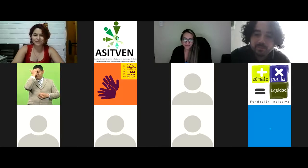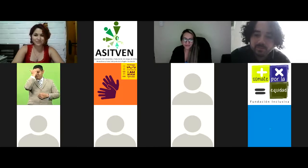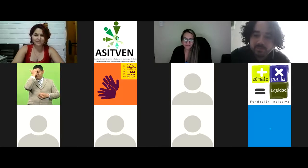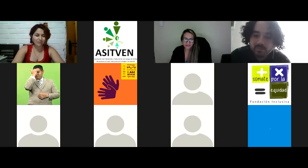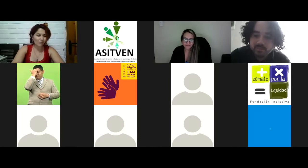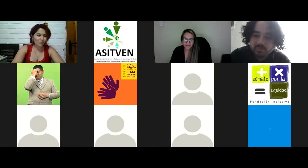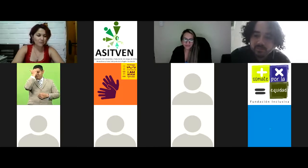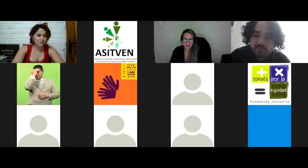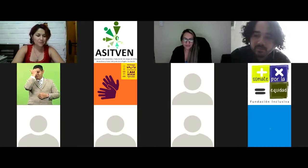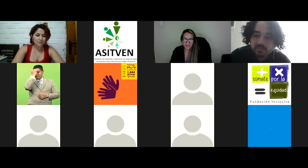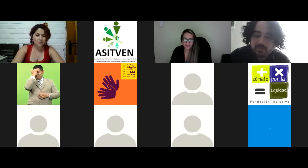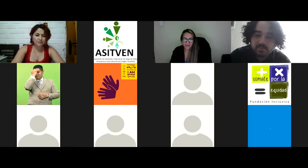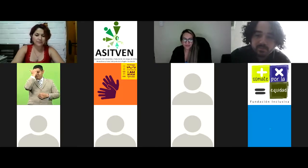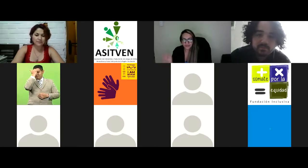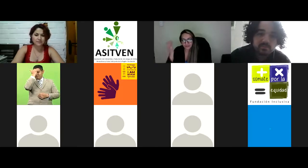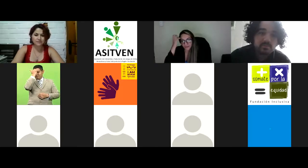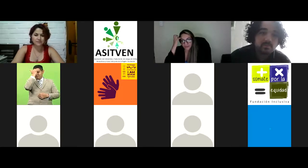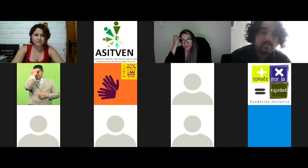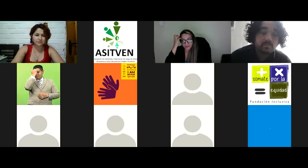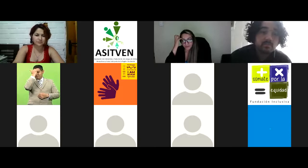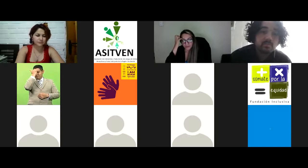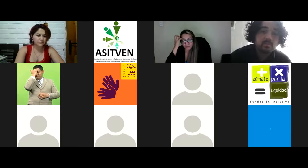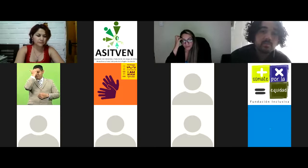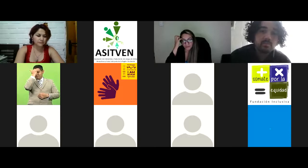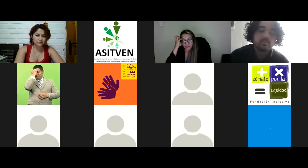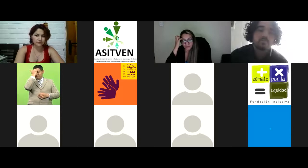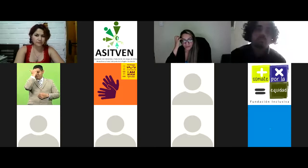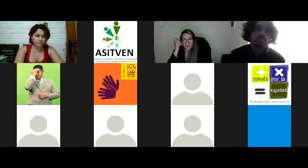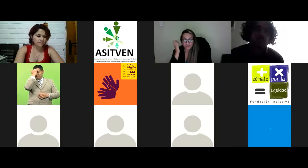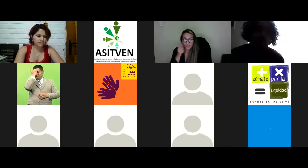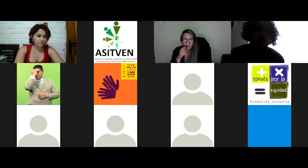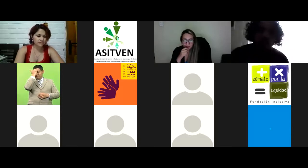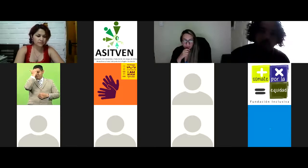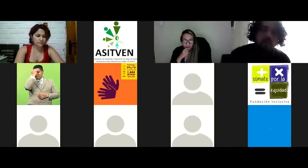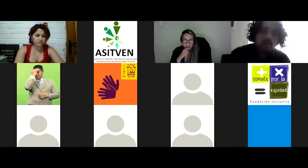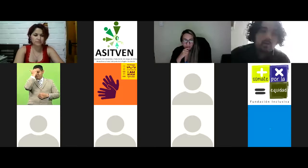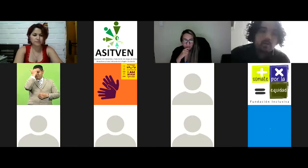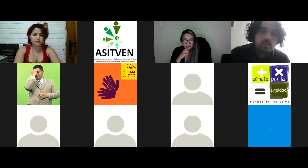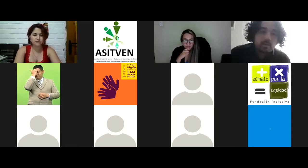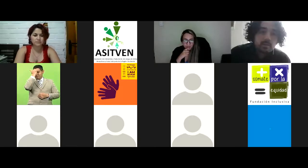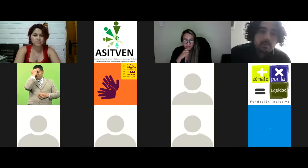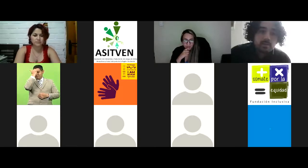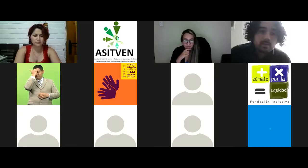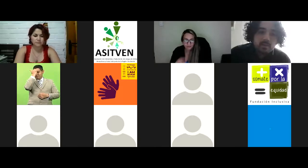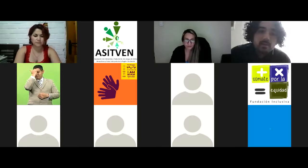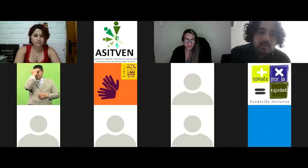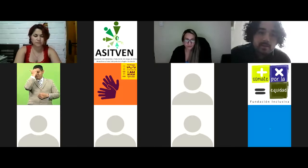Excelente. Rafael, Rubén comentó que tenemos que practicar un video que se publicó en el grupo. Verlo,